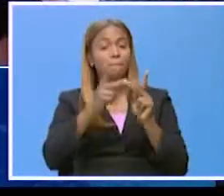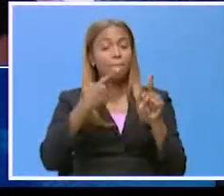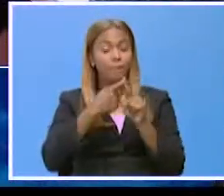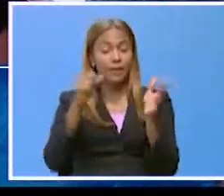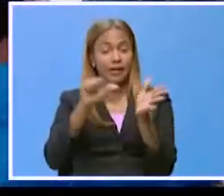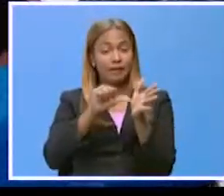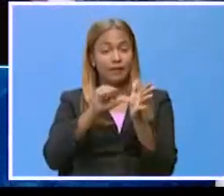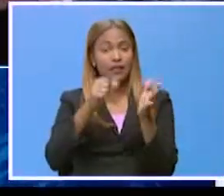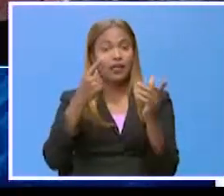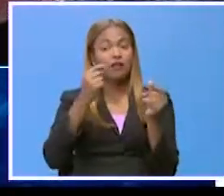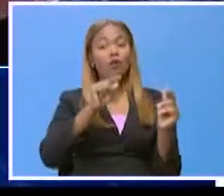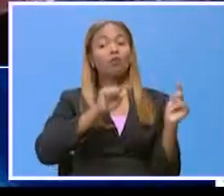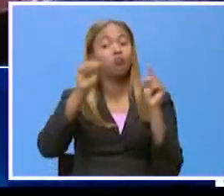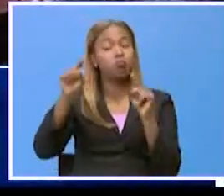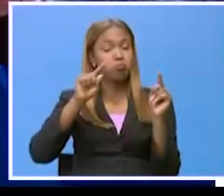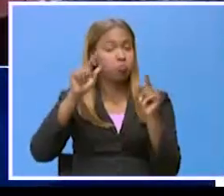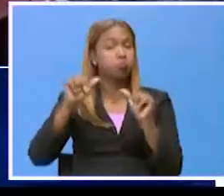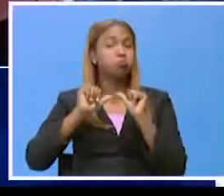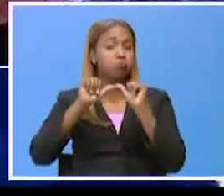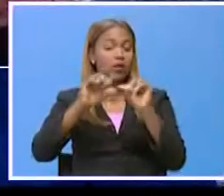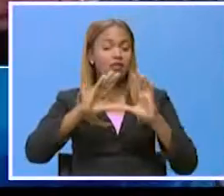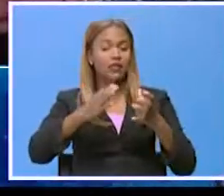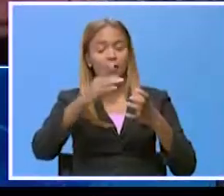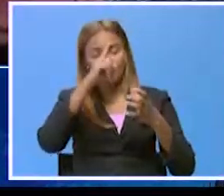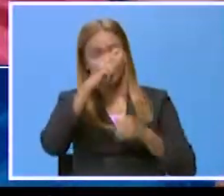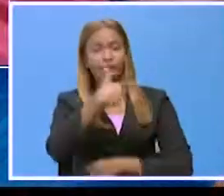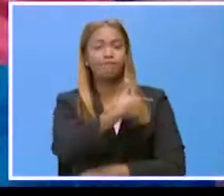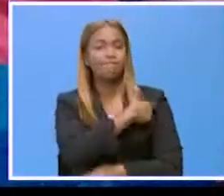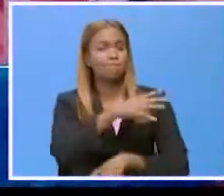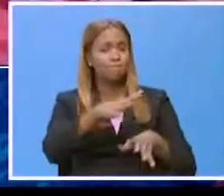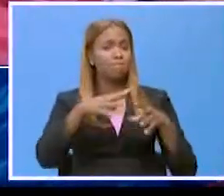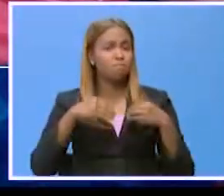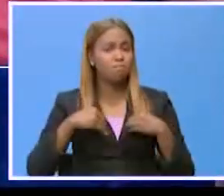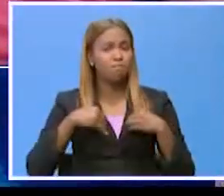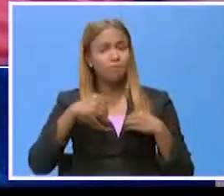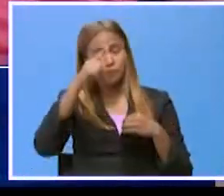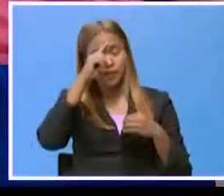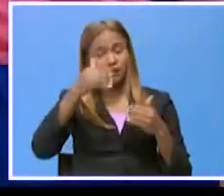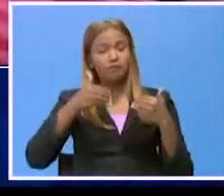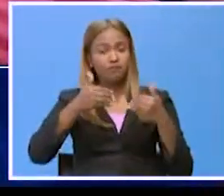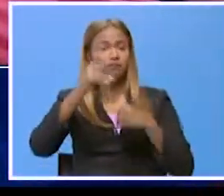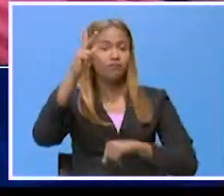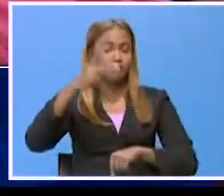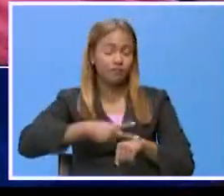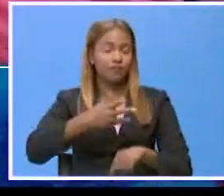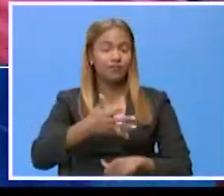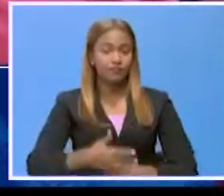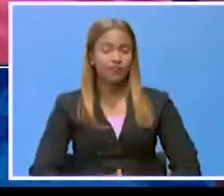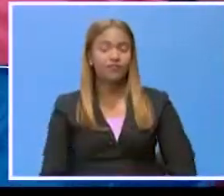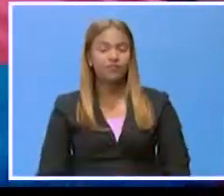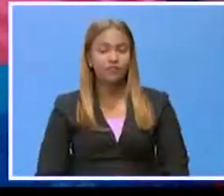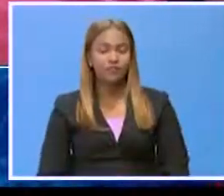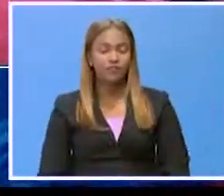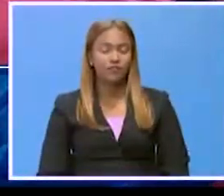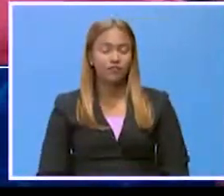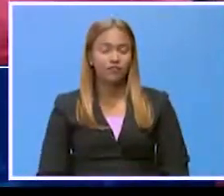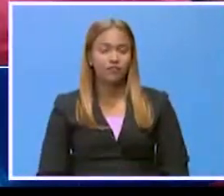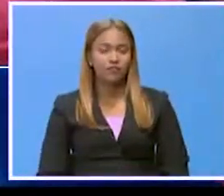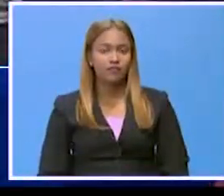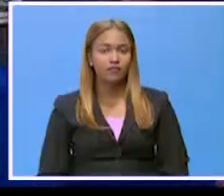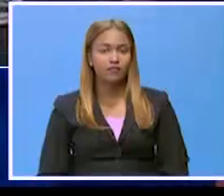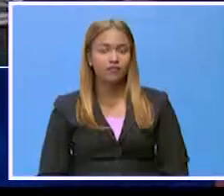acudió de manera masiva a los centros de inoculaciones para aplicación de la segunda dosis contra el letal